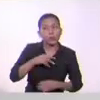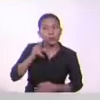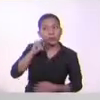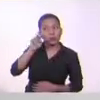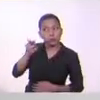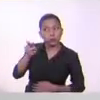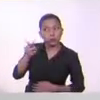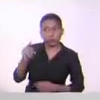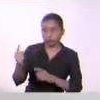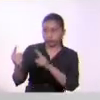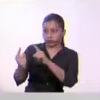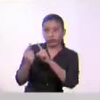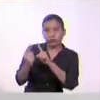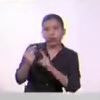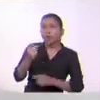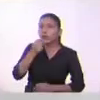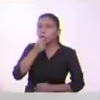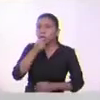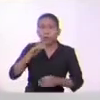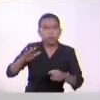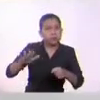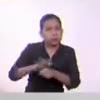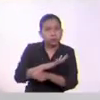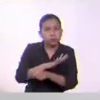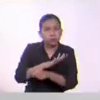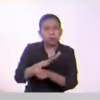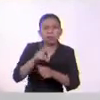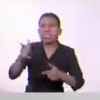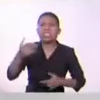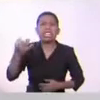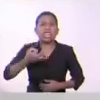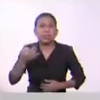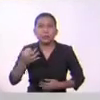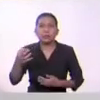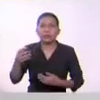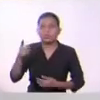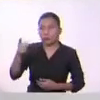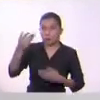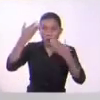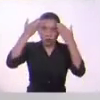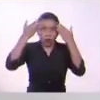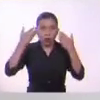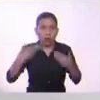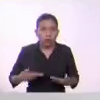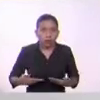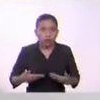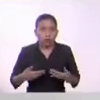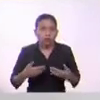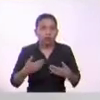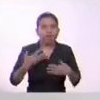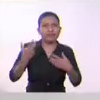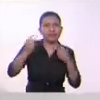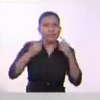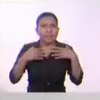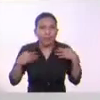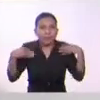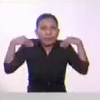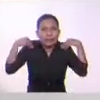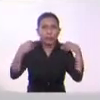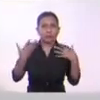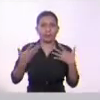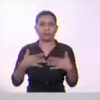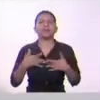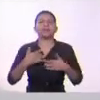entrevistado y obtener información no solamente del lenguaje verbal, sino del lenguaje corporal de